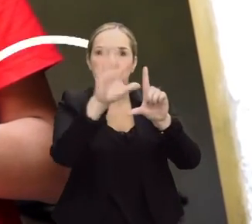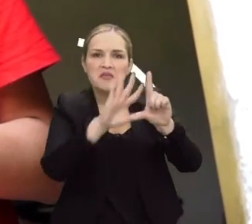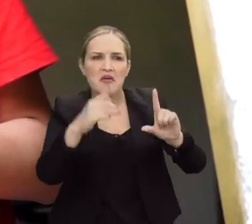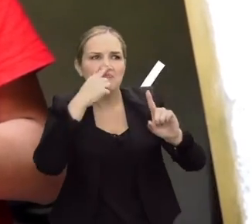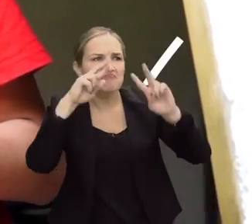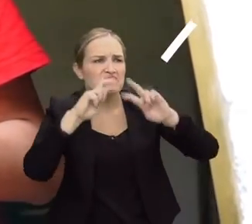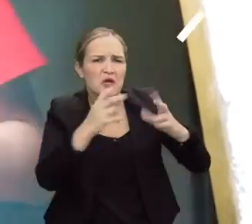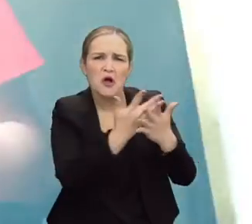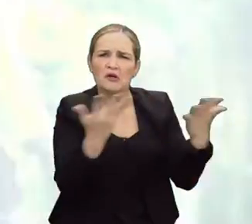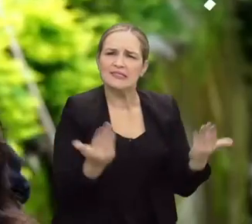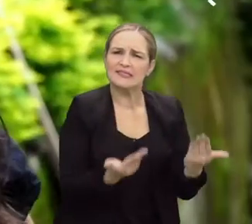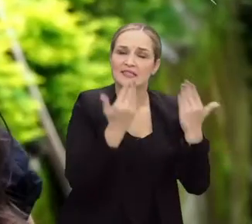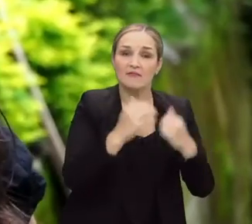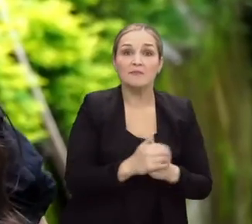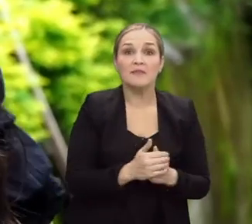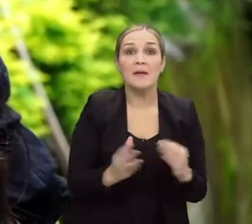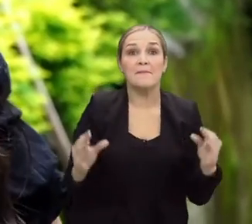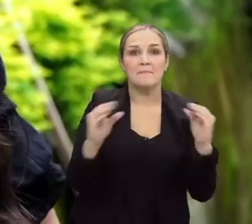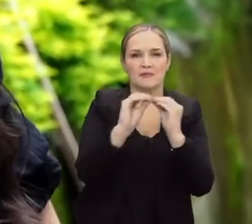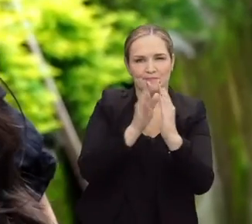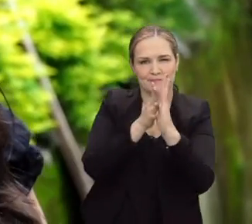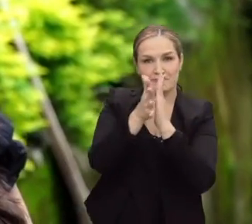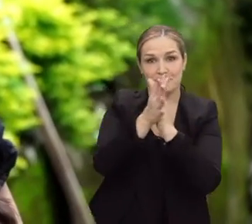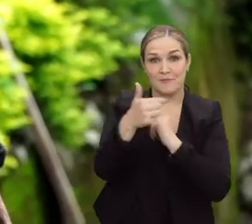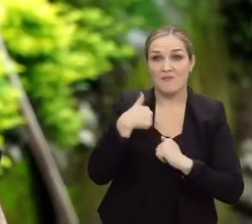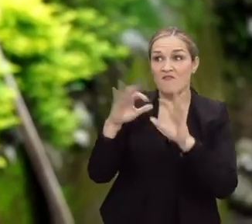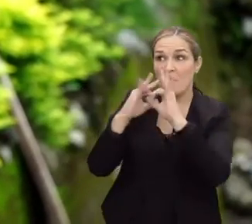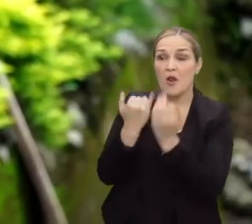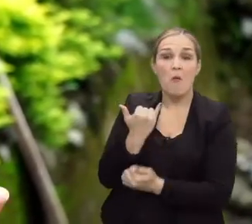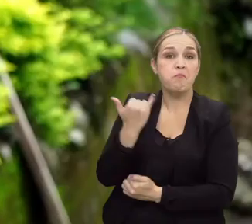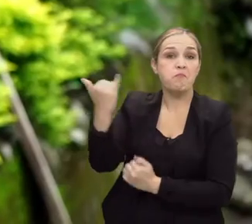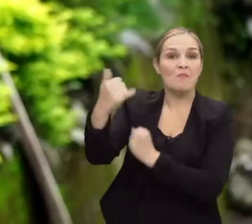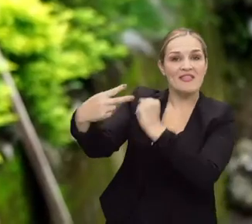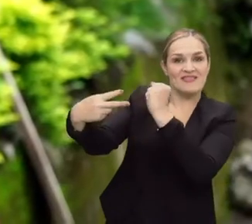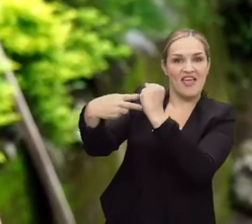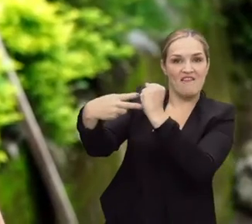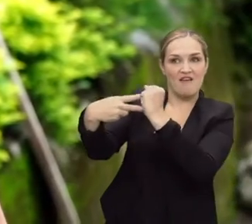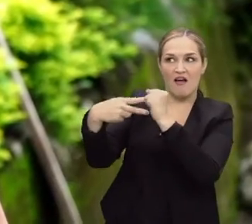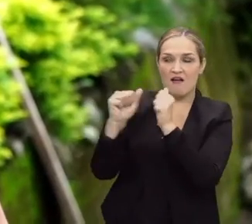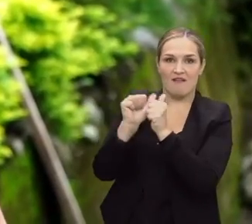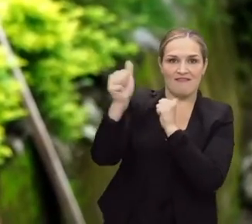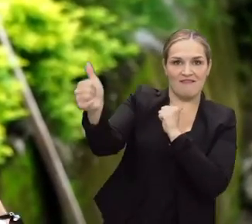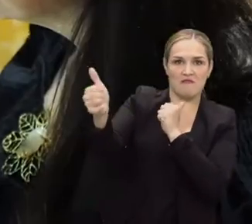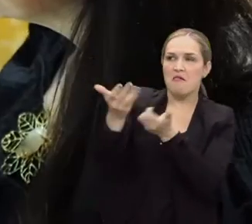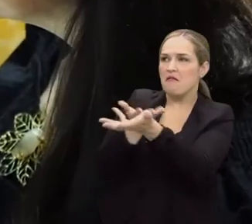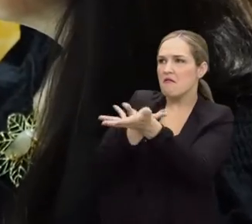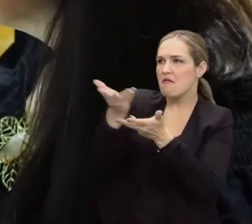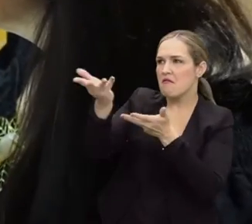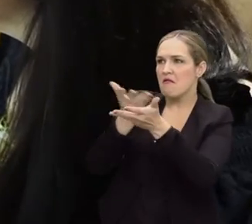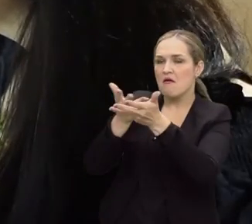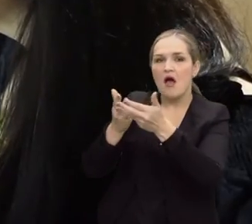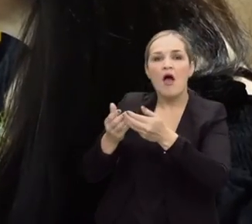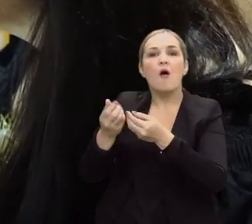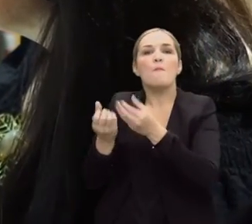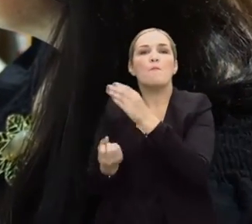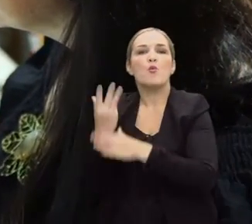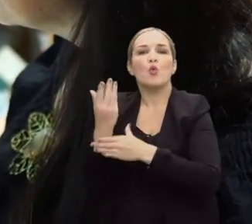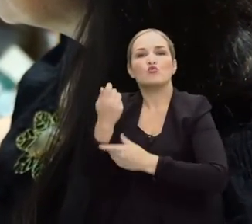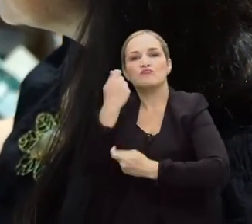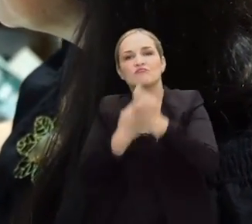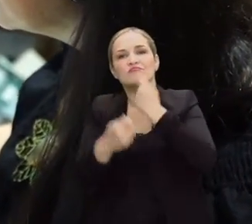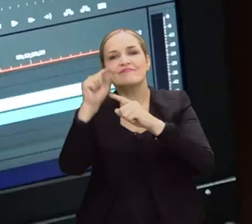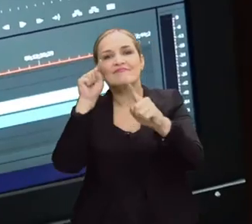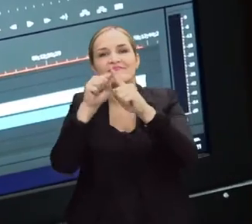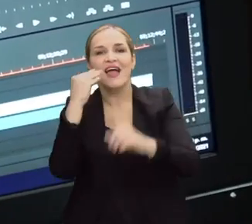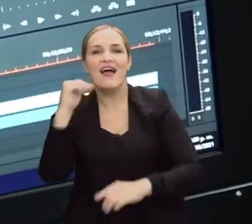ver videos. Otra actividad que venimos desarrollando es con mi familia desde la ciudad de Neiva, es realizar